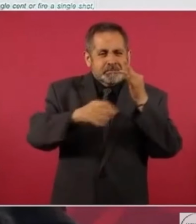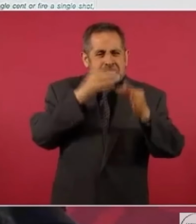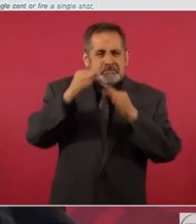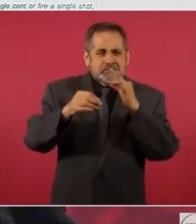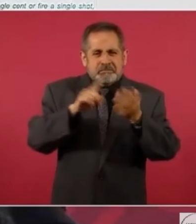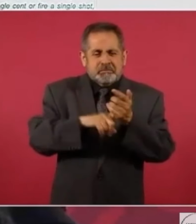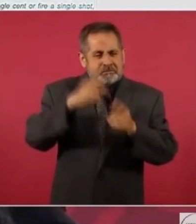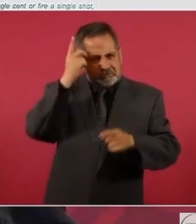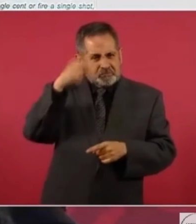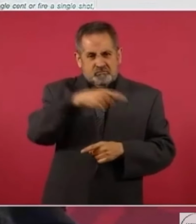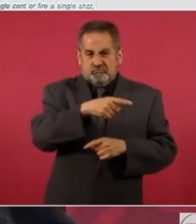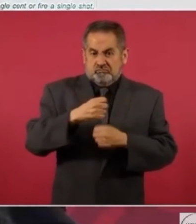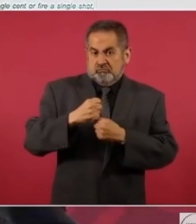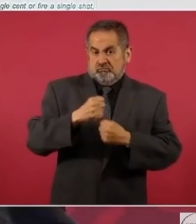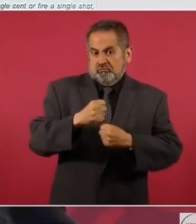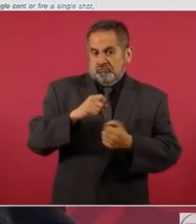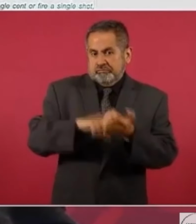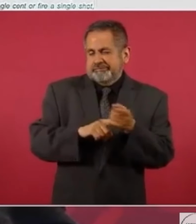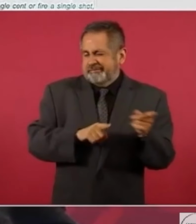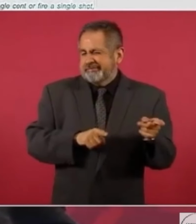periódicos, ¿no? Que era muy poderoso,